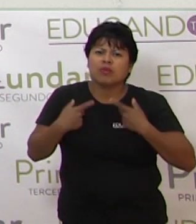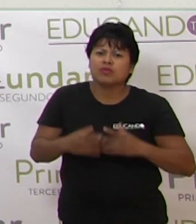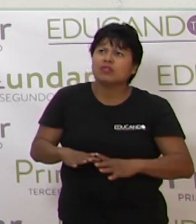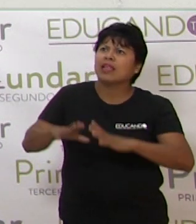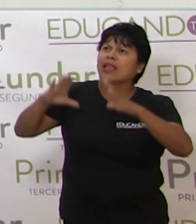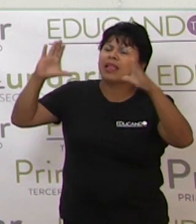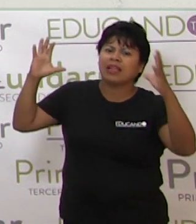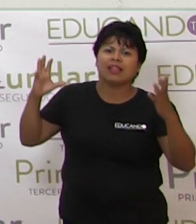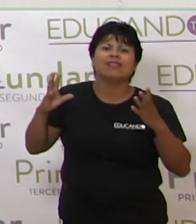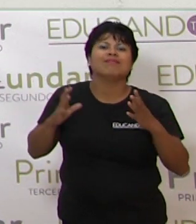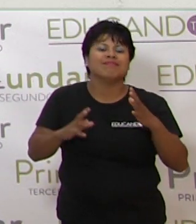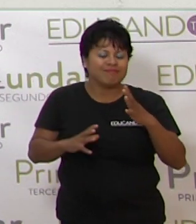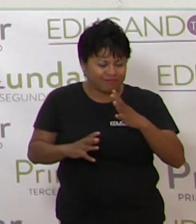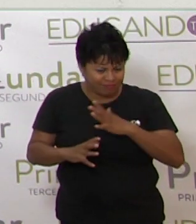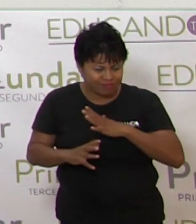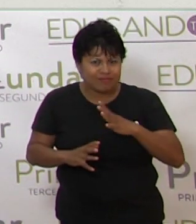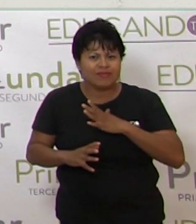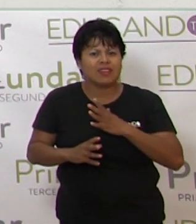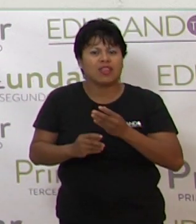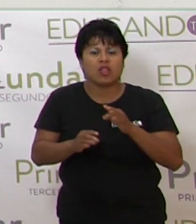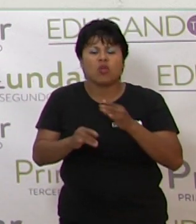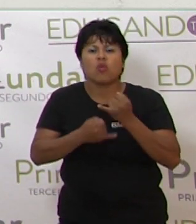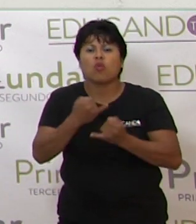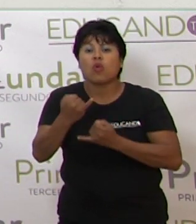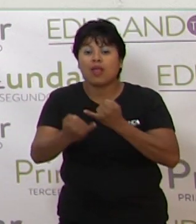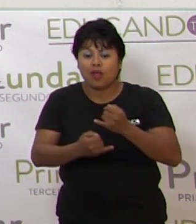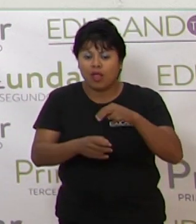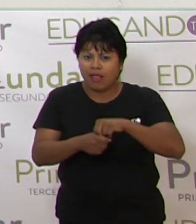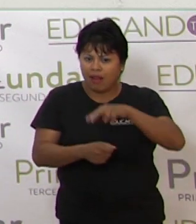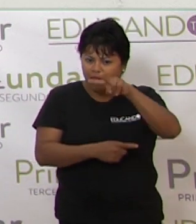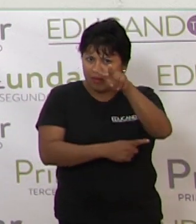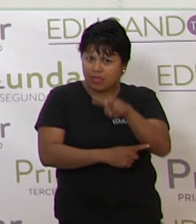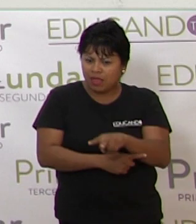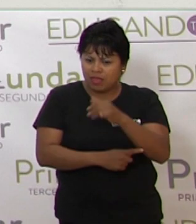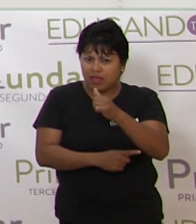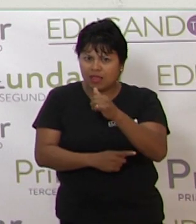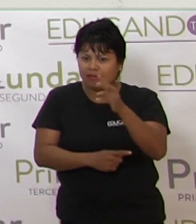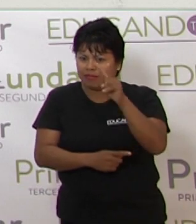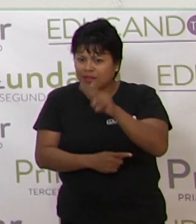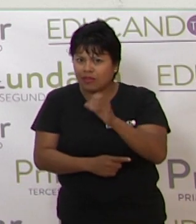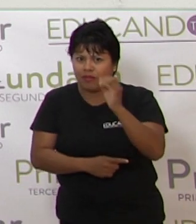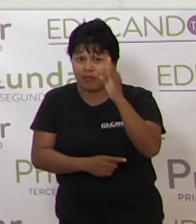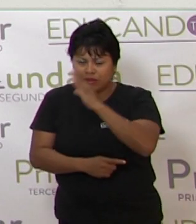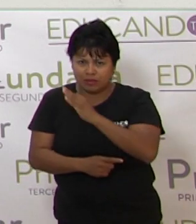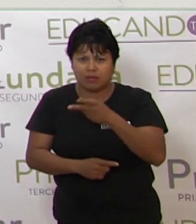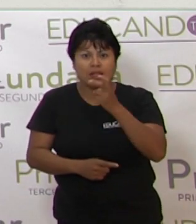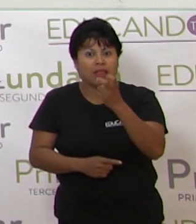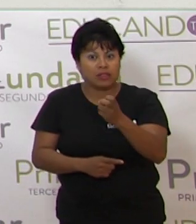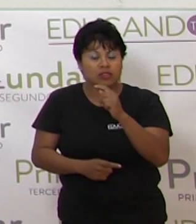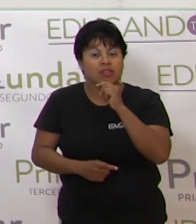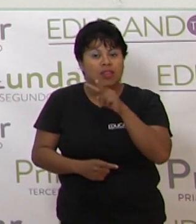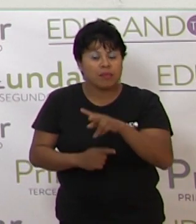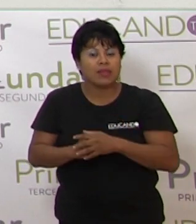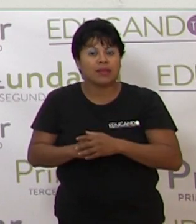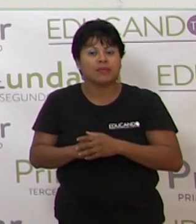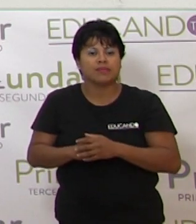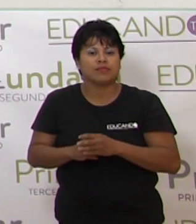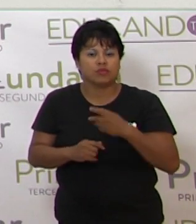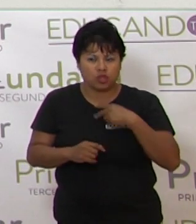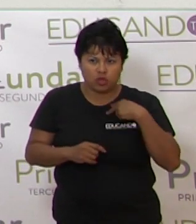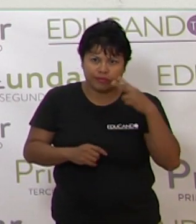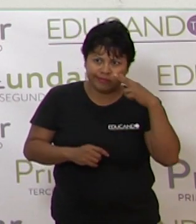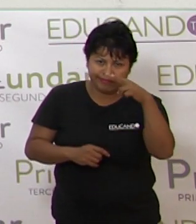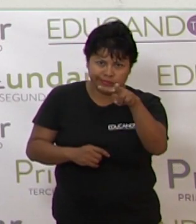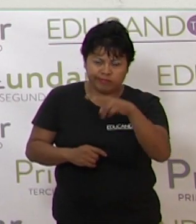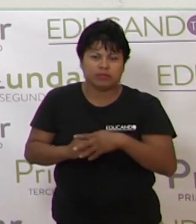gigantes. En fin, que hay un juego entre la realidad y la irrealidad, pero eso aquí también lo hice